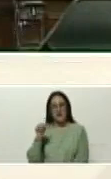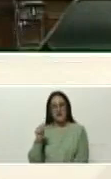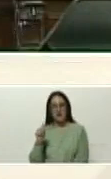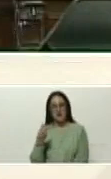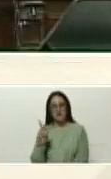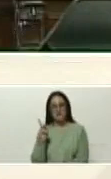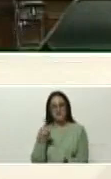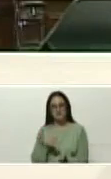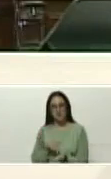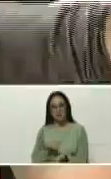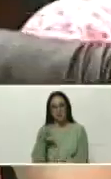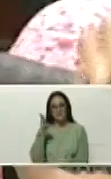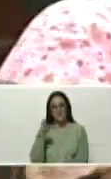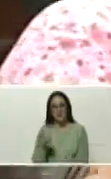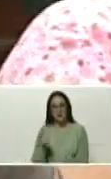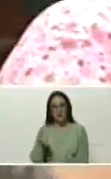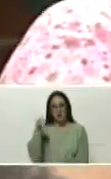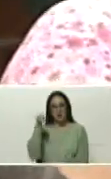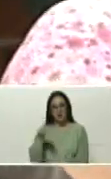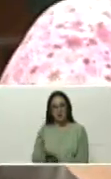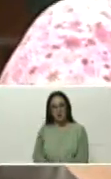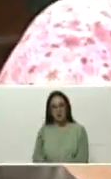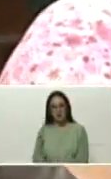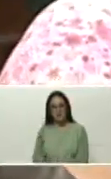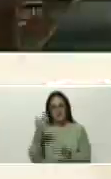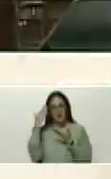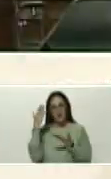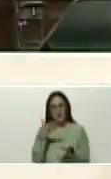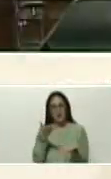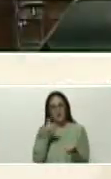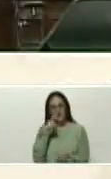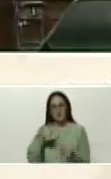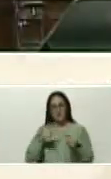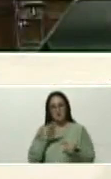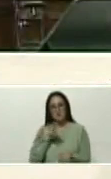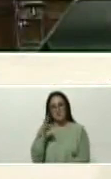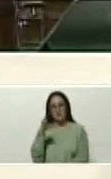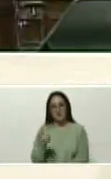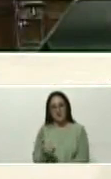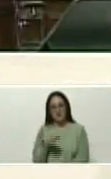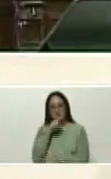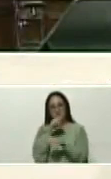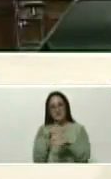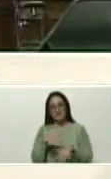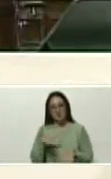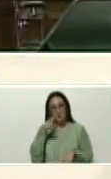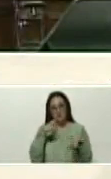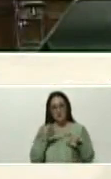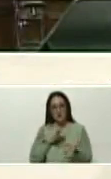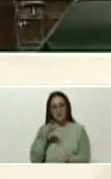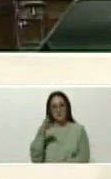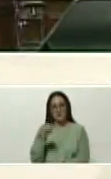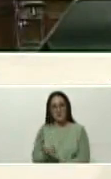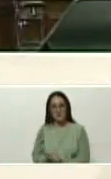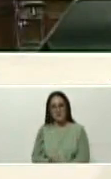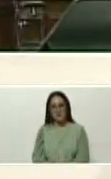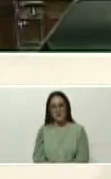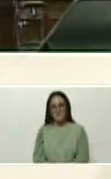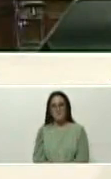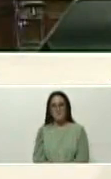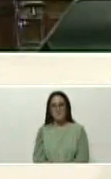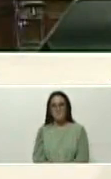Tamanaco, Petare Norte. Saludo a la gente de Petare. Bendiciones a la gente de Petare.